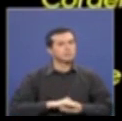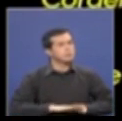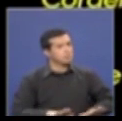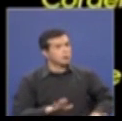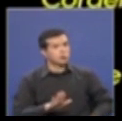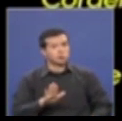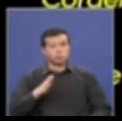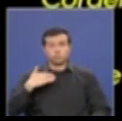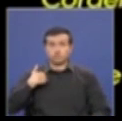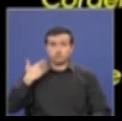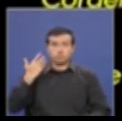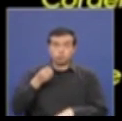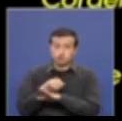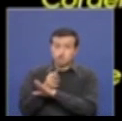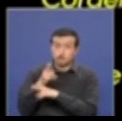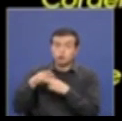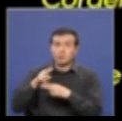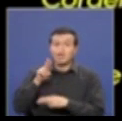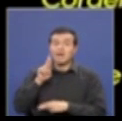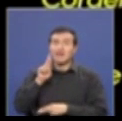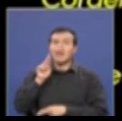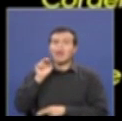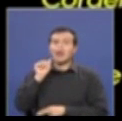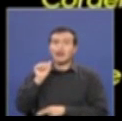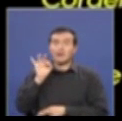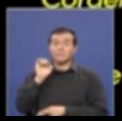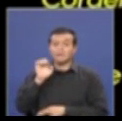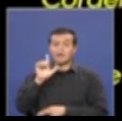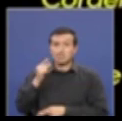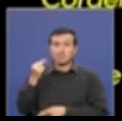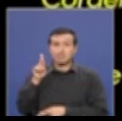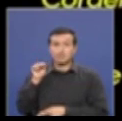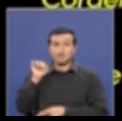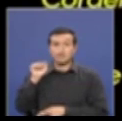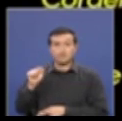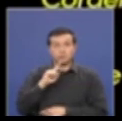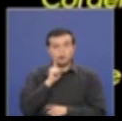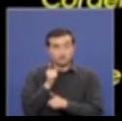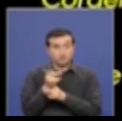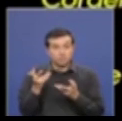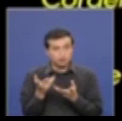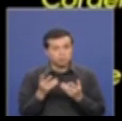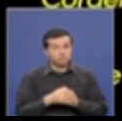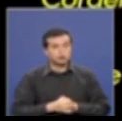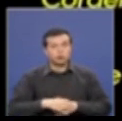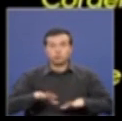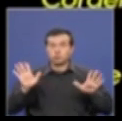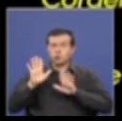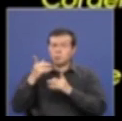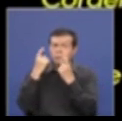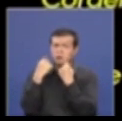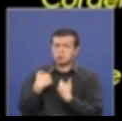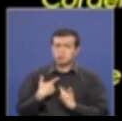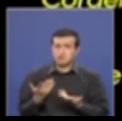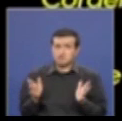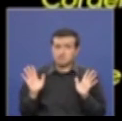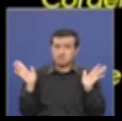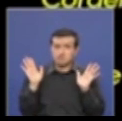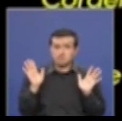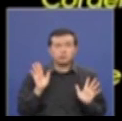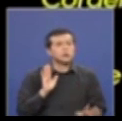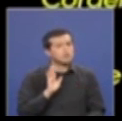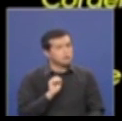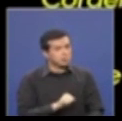Ya. Yo le sugerí a Rafael Guerrero. Ya. Y si quiere un hombre clase media, le dije Walter Avilés. No nos consultan. No